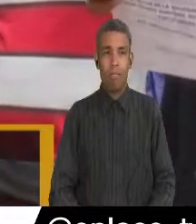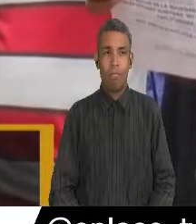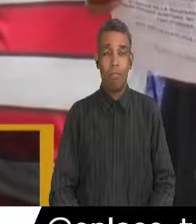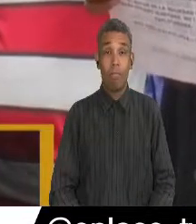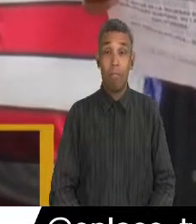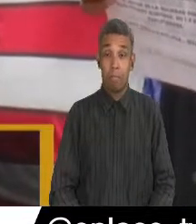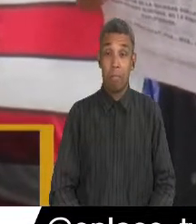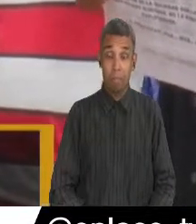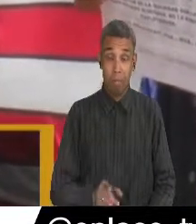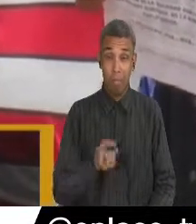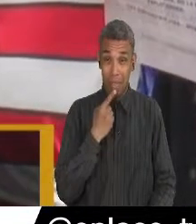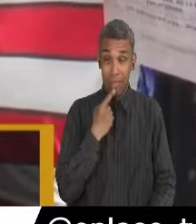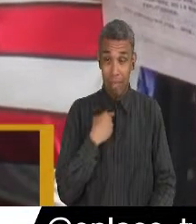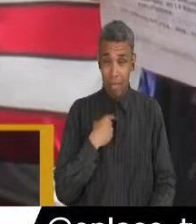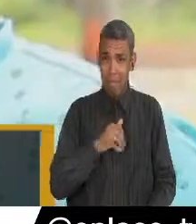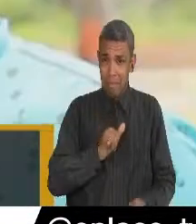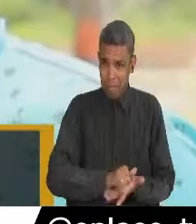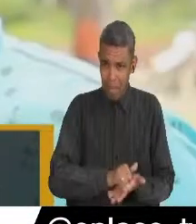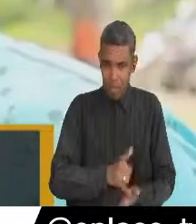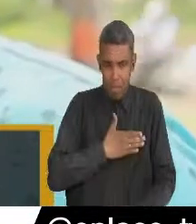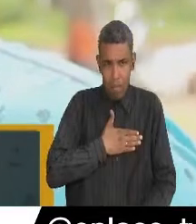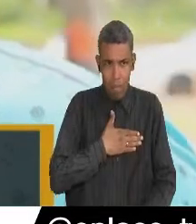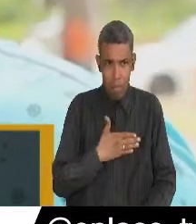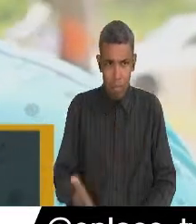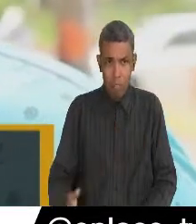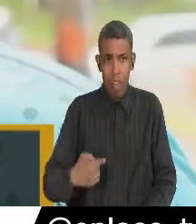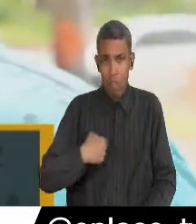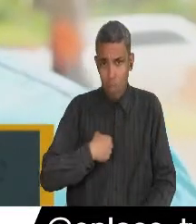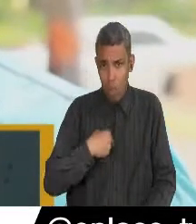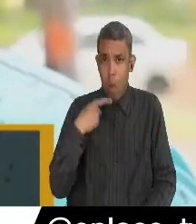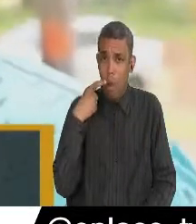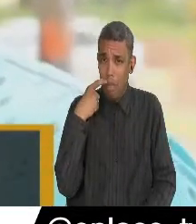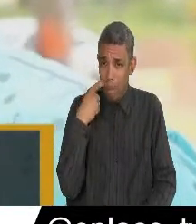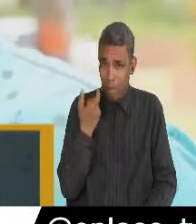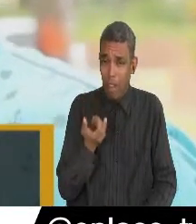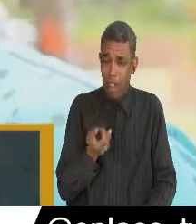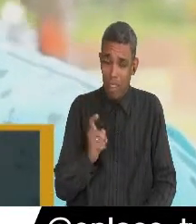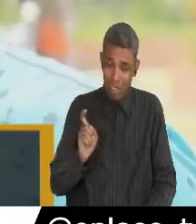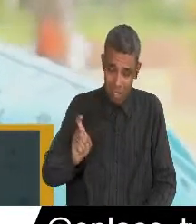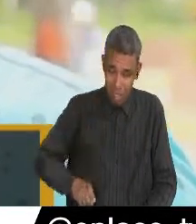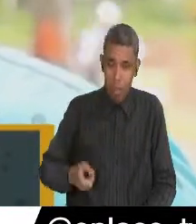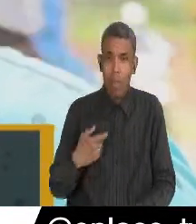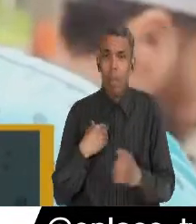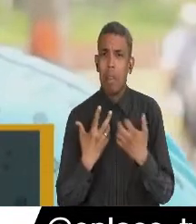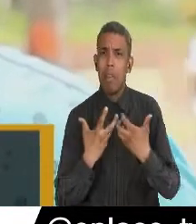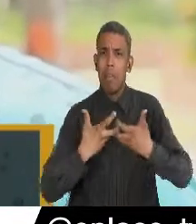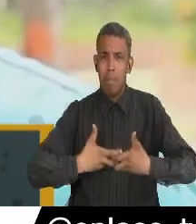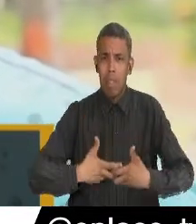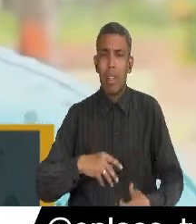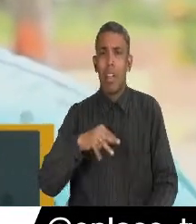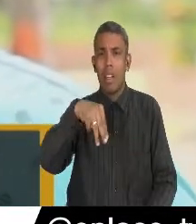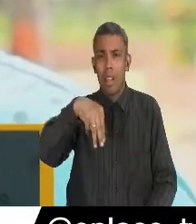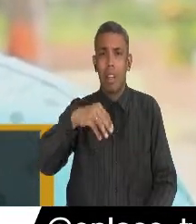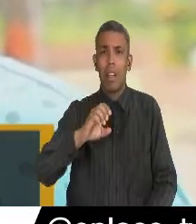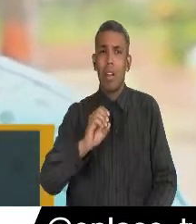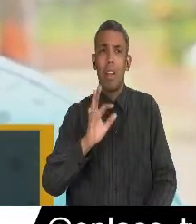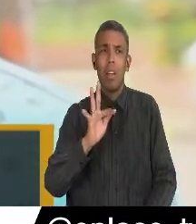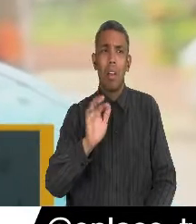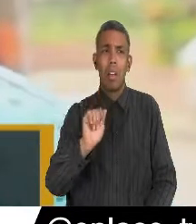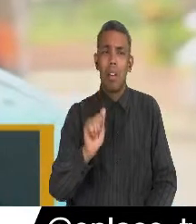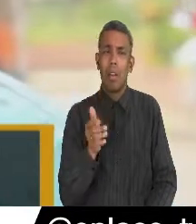dicho, pues yo vengo voluntariamente, como padre de familia que soy, a decir qué pasa con el polémica que tenemos en Mota Engil. Nadie nos da razón